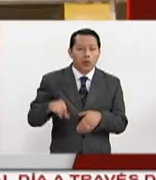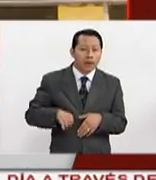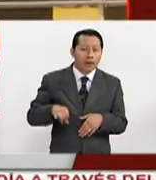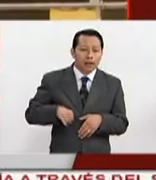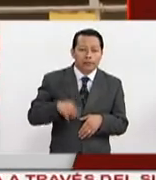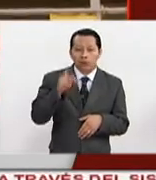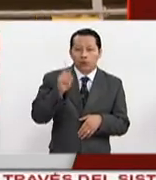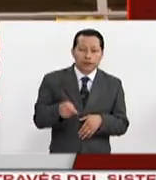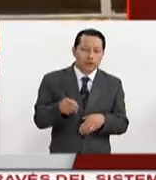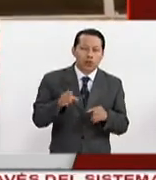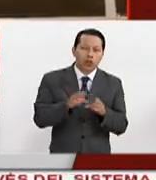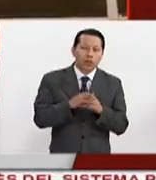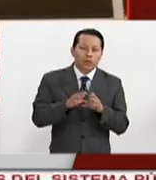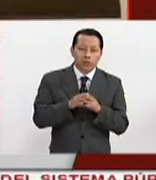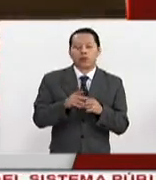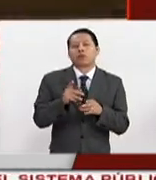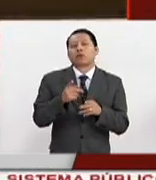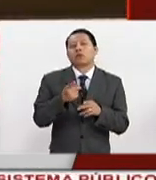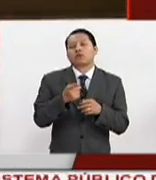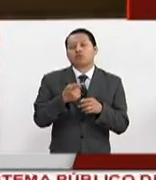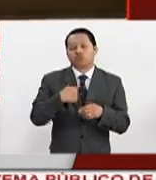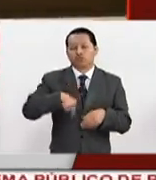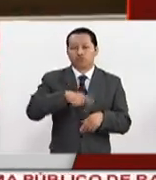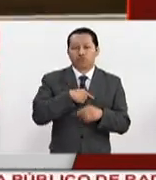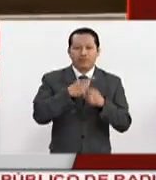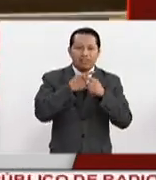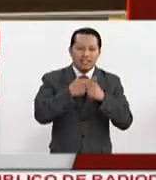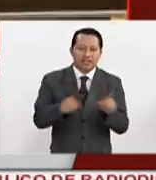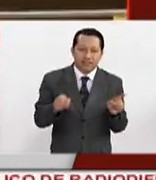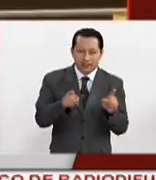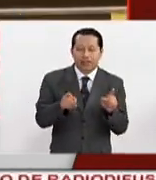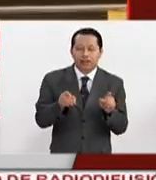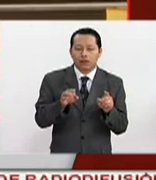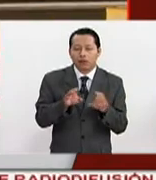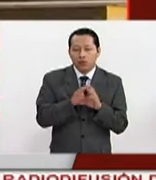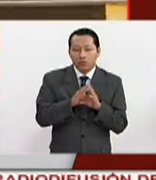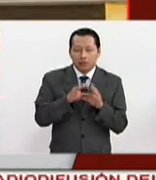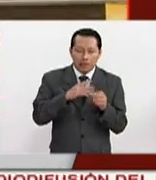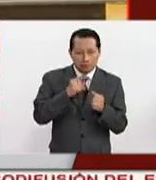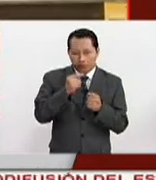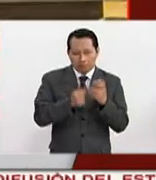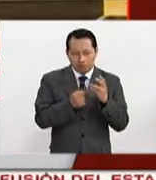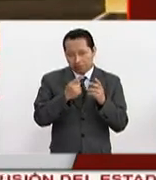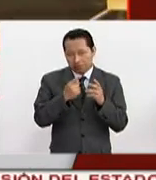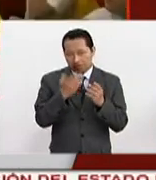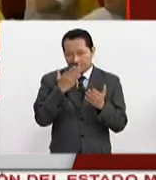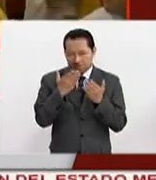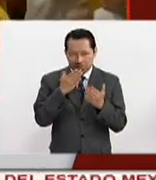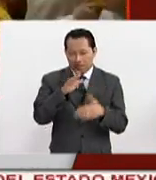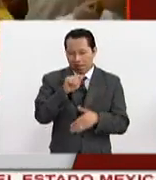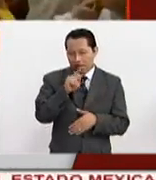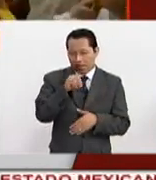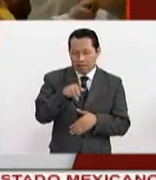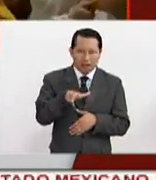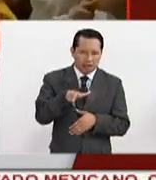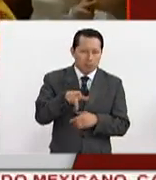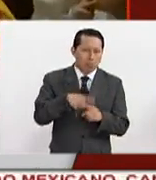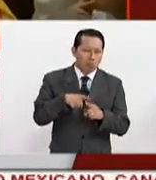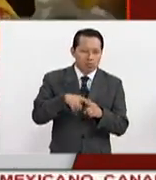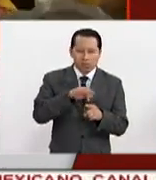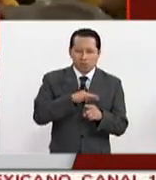es asumirnos como diferentes a partir de ciertos criterios y en este caso pues somos catalanes, no queremos